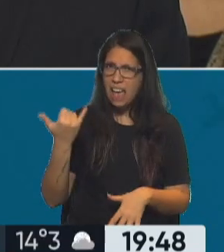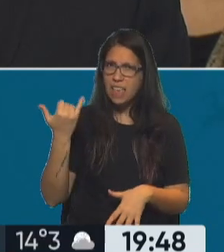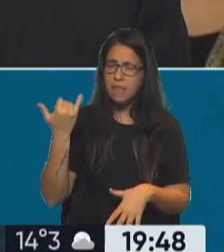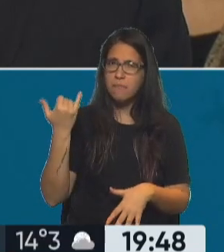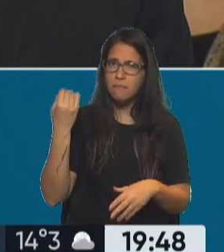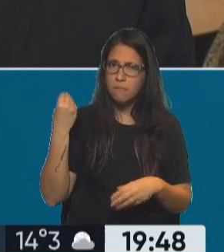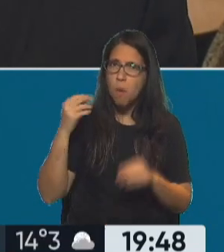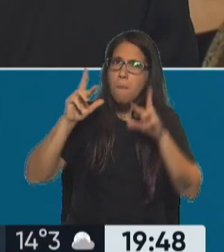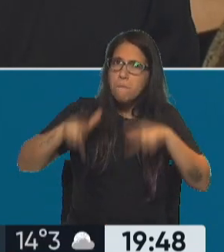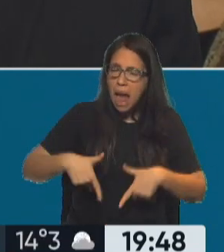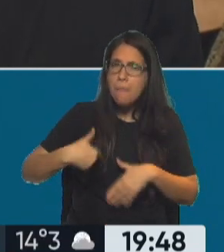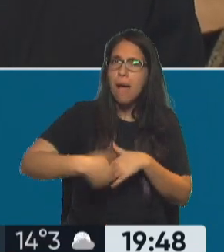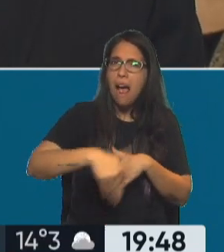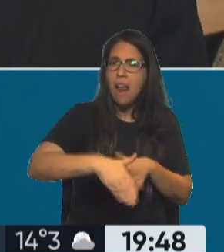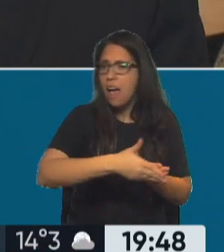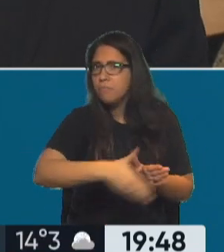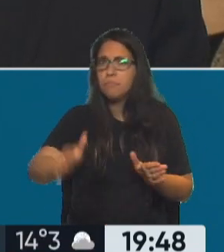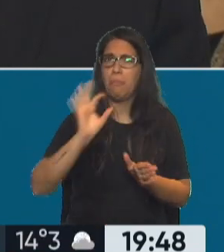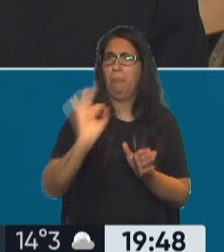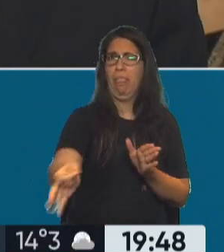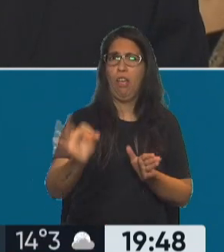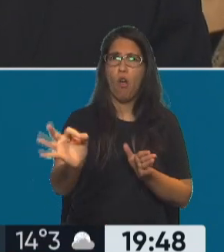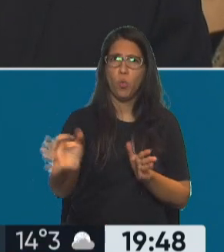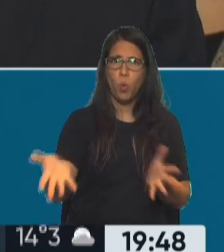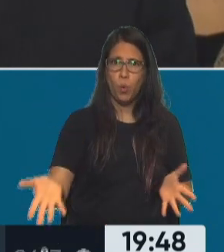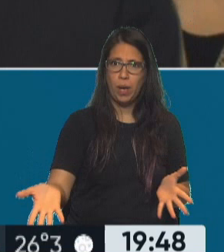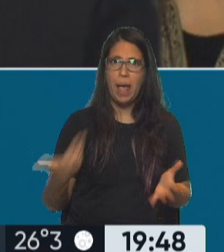a suceder de cara a octubre, que está a la vuelta de la esquina?